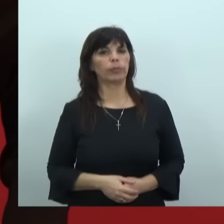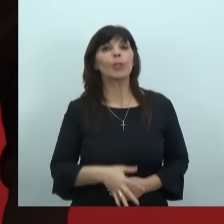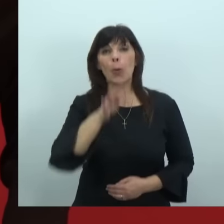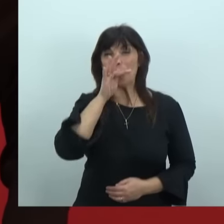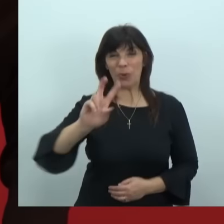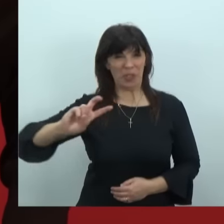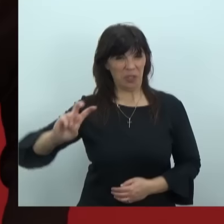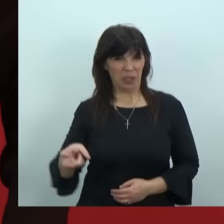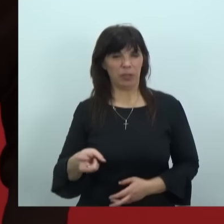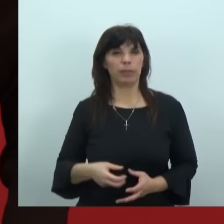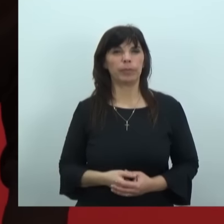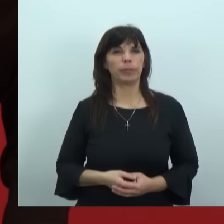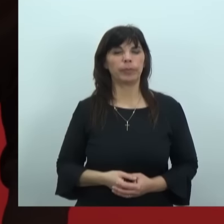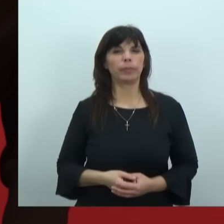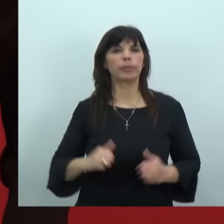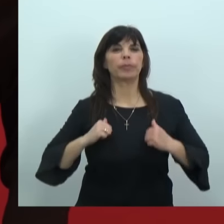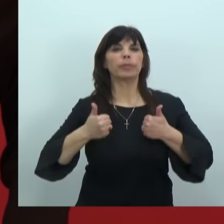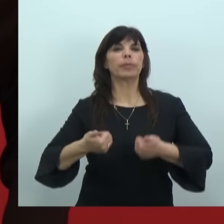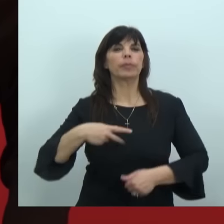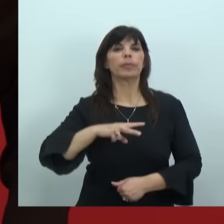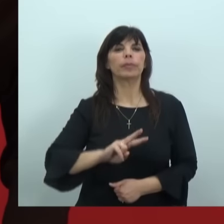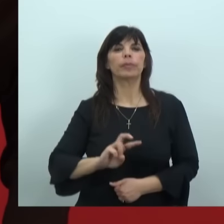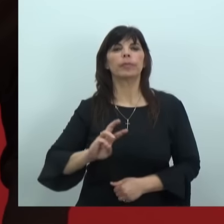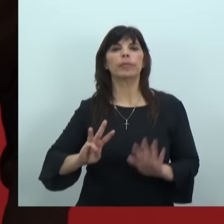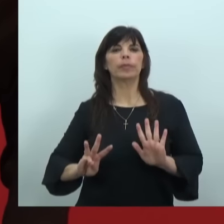otra. Génesis 28,